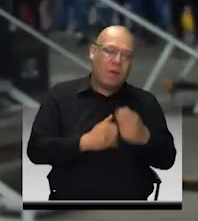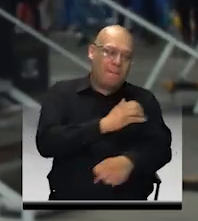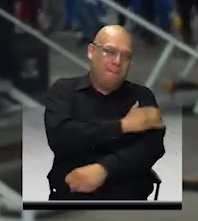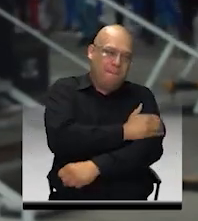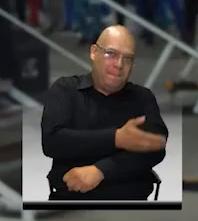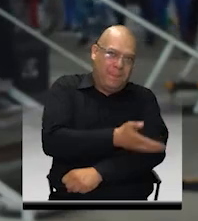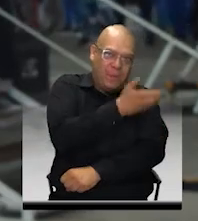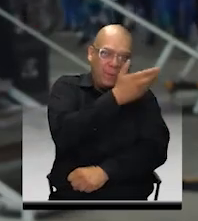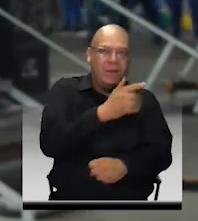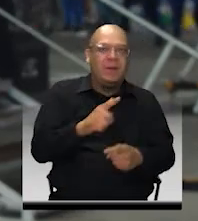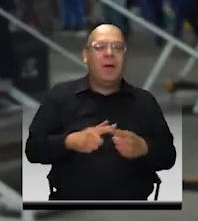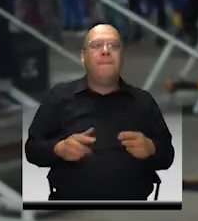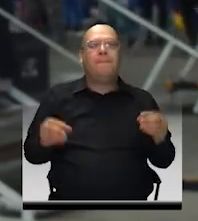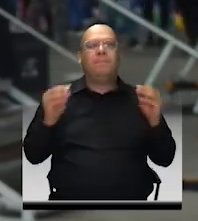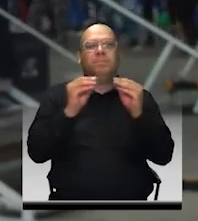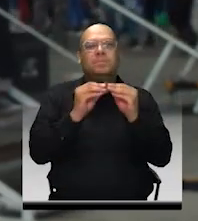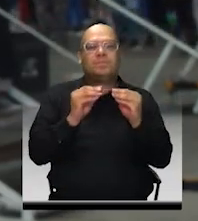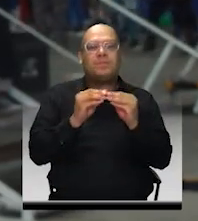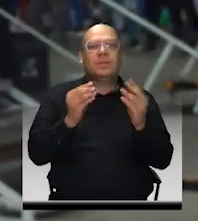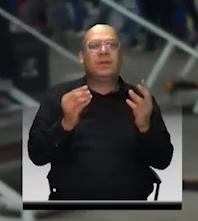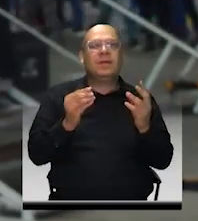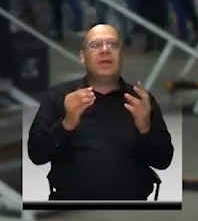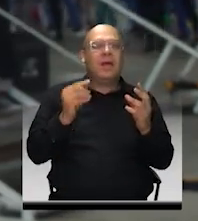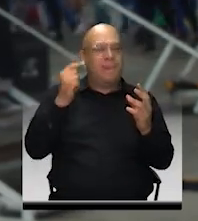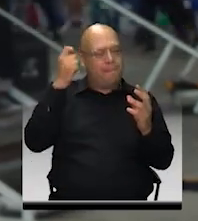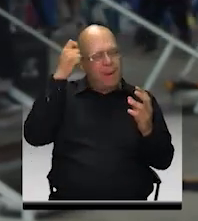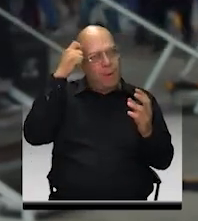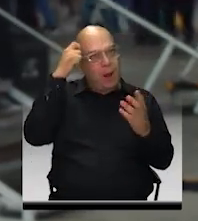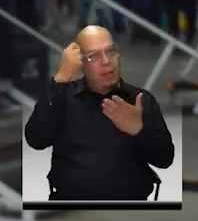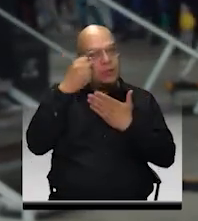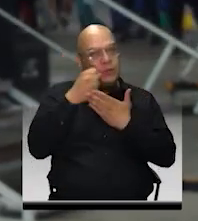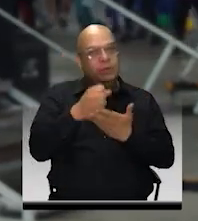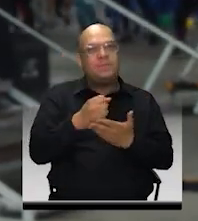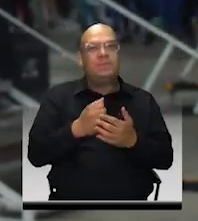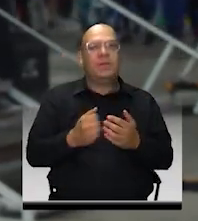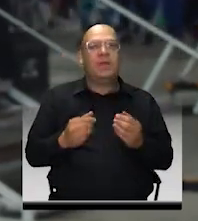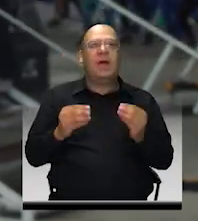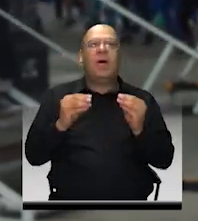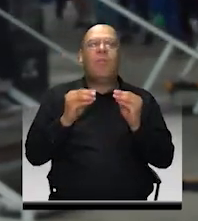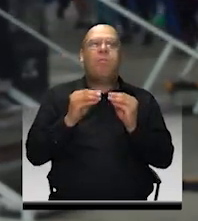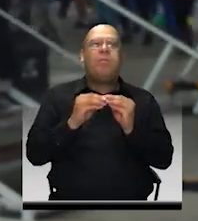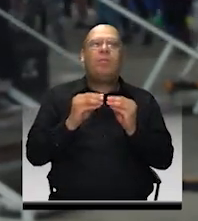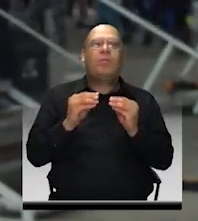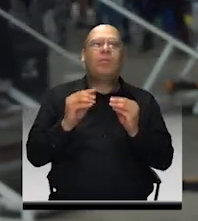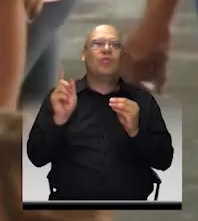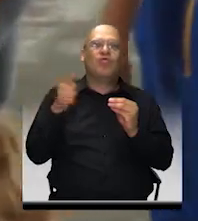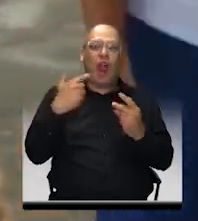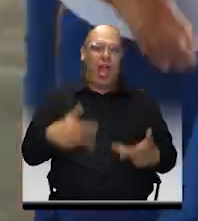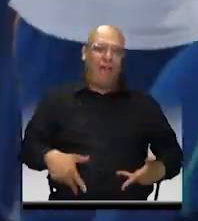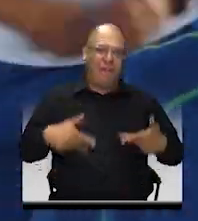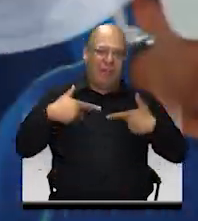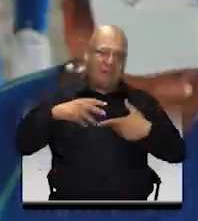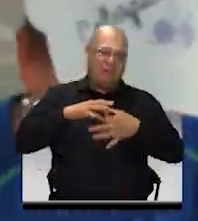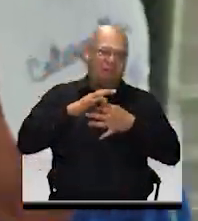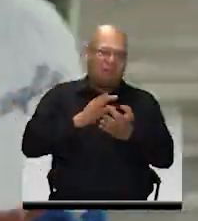hipertensión, te ayuda a tener una mejor memoria y te ayuda para todo lo que tengas que hacer en tu vida diaria.